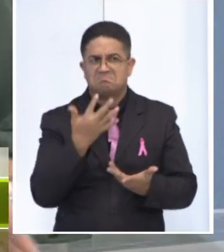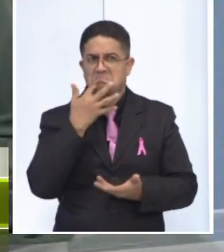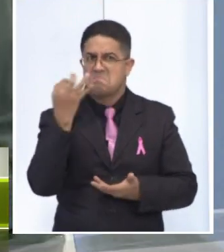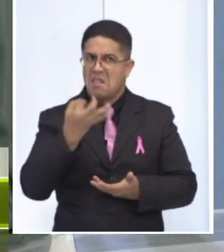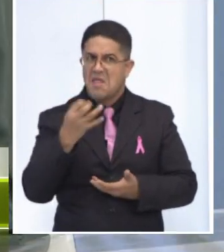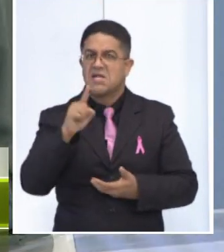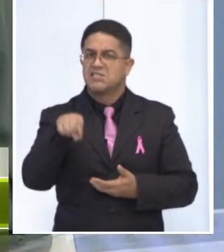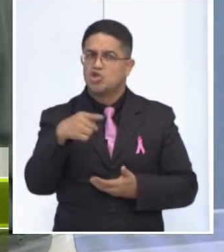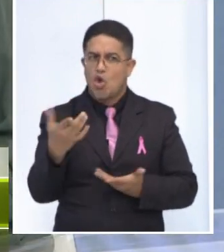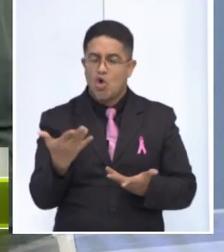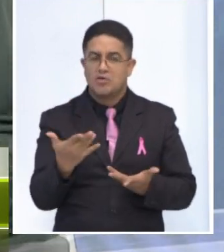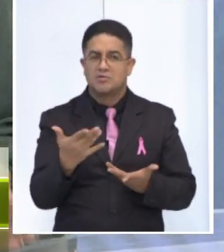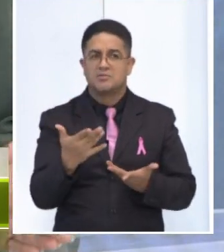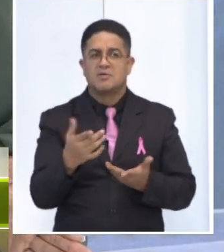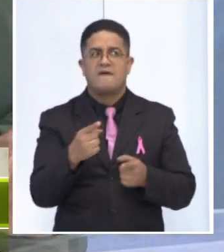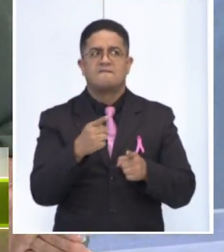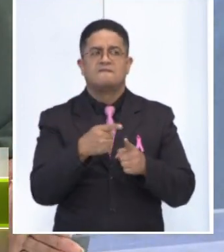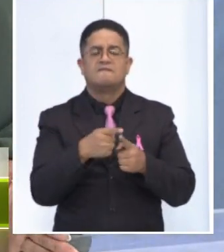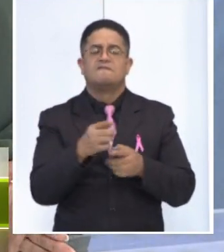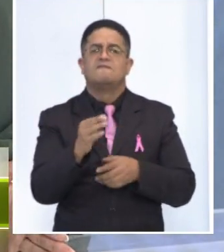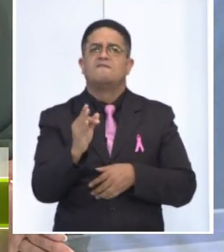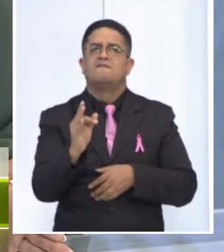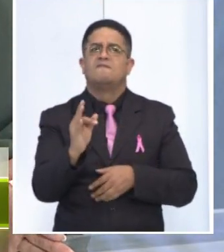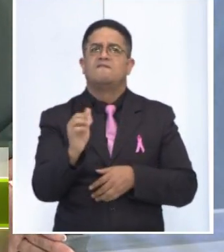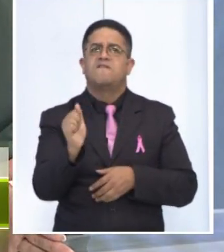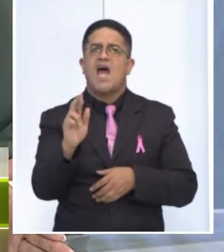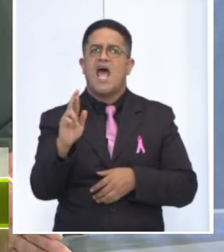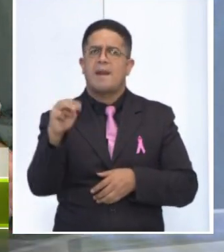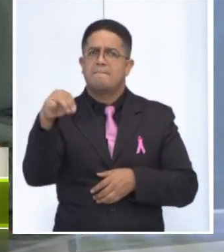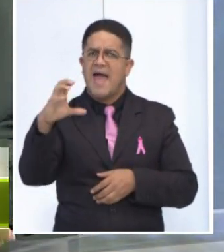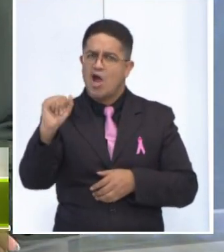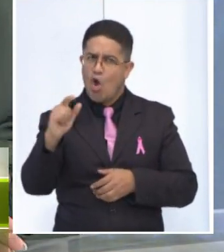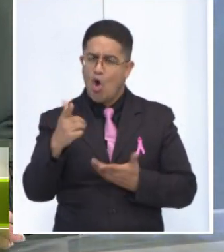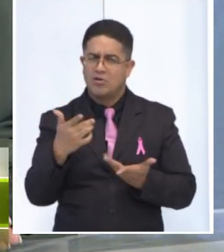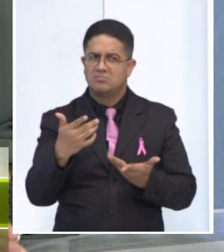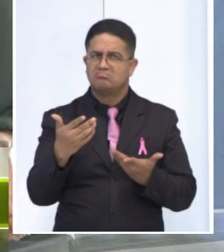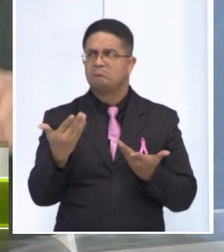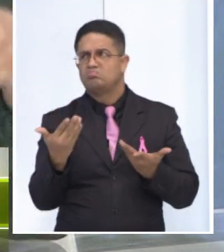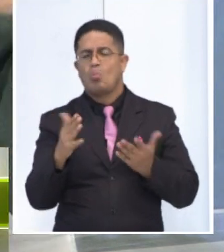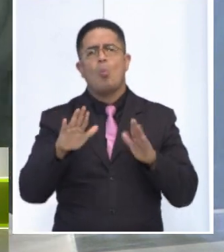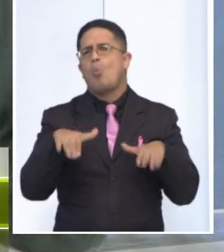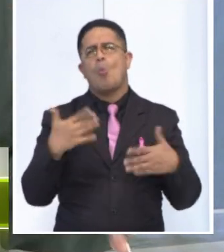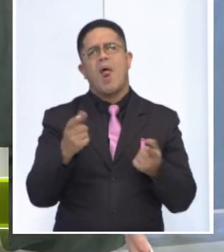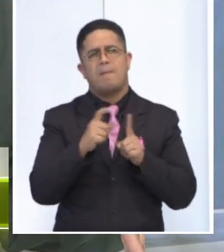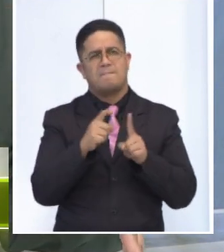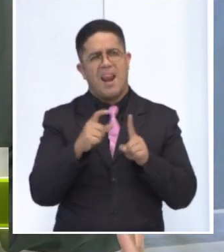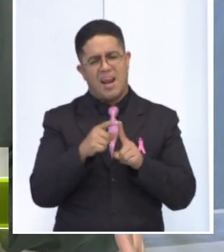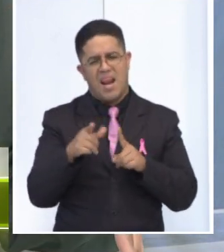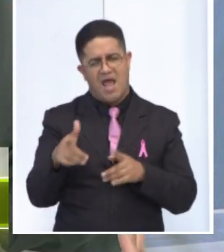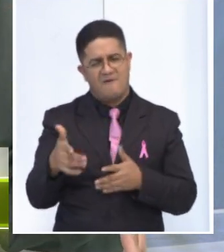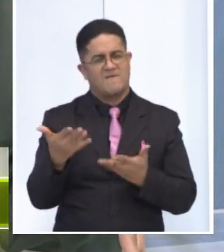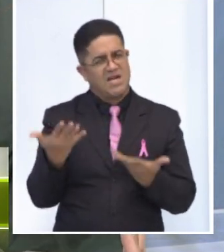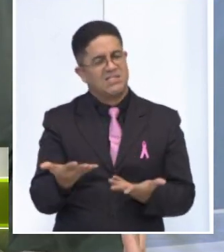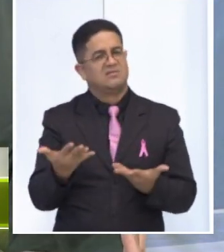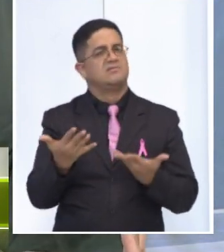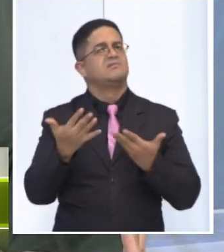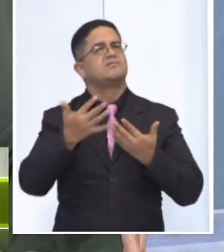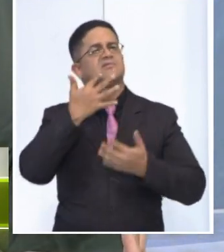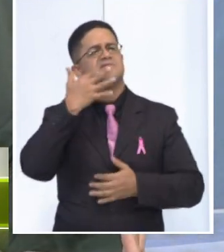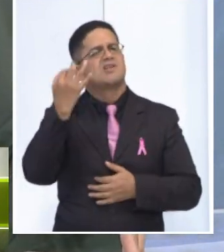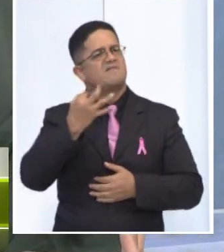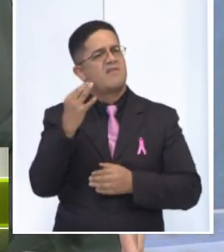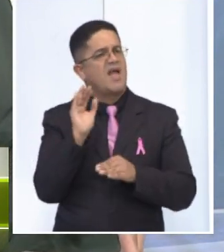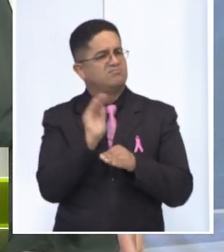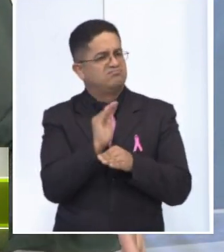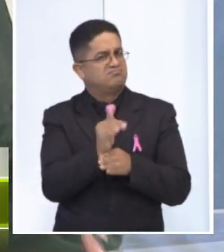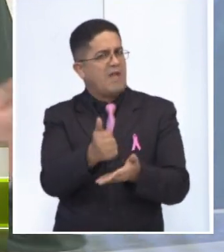llaman droguerías. Entonces vamos a diferenciar un poco sobre estas sustancias, las que realmente están dedicadas a preservar